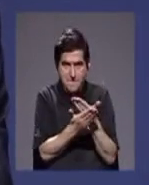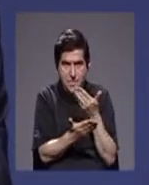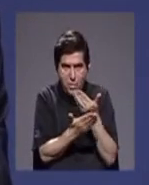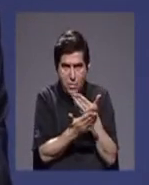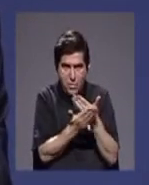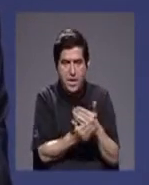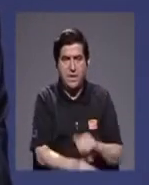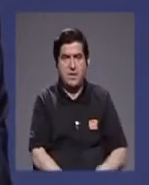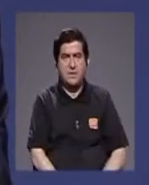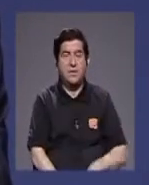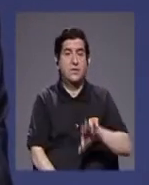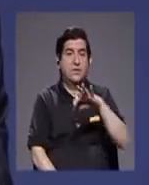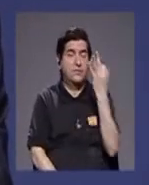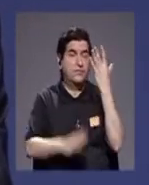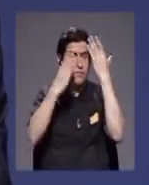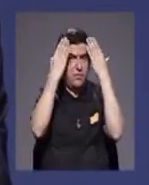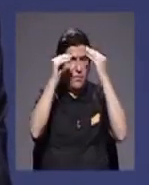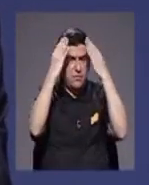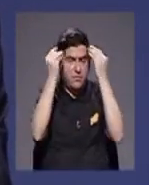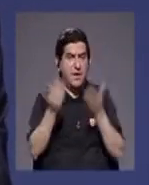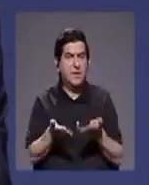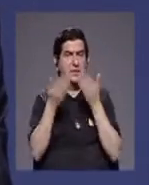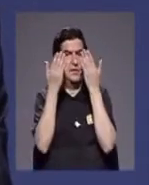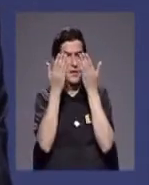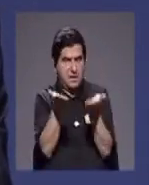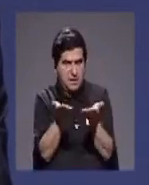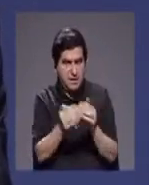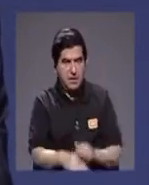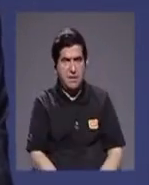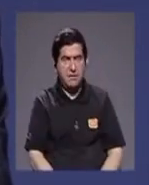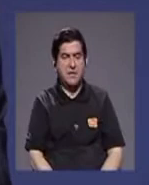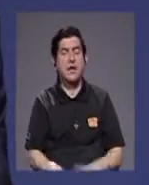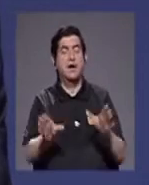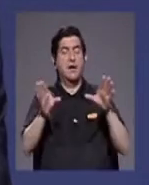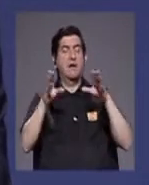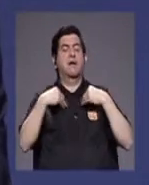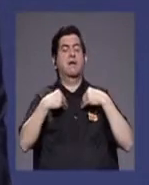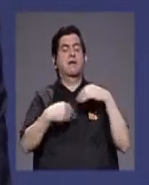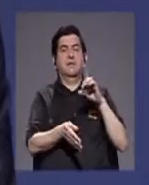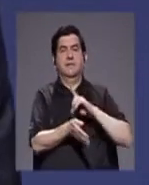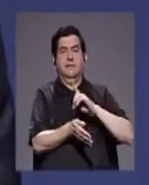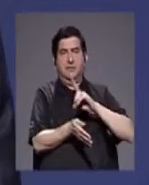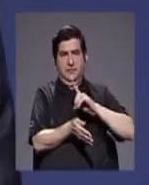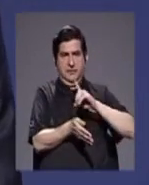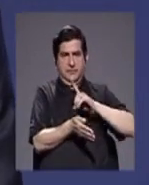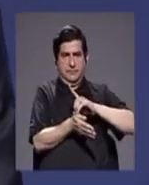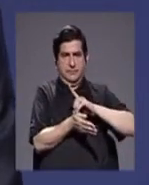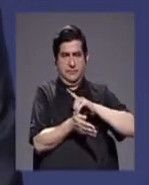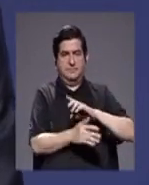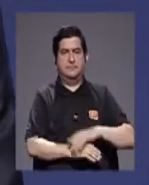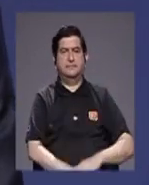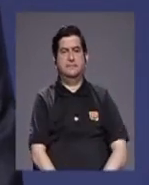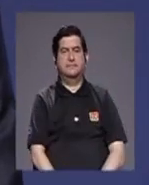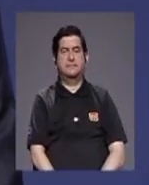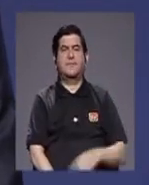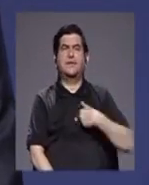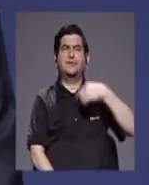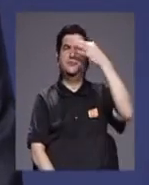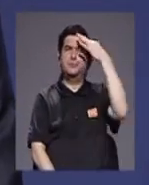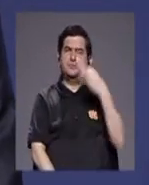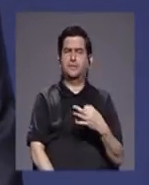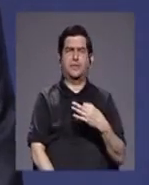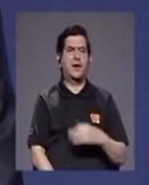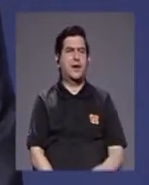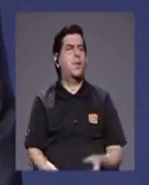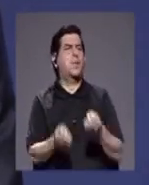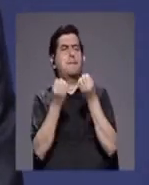de manera que la información que dan sea aceptable para los médicos. Entonces, yo creo que hay